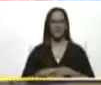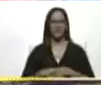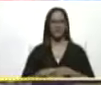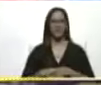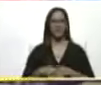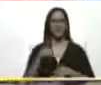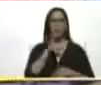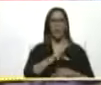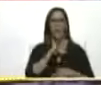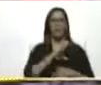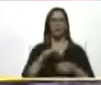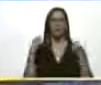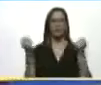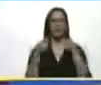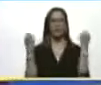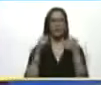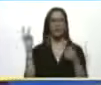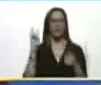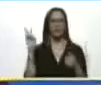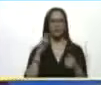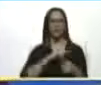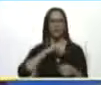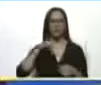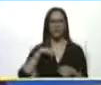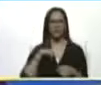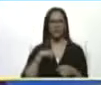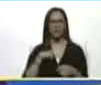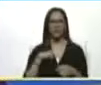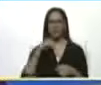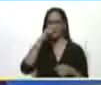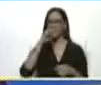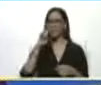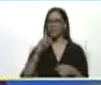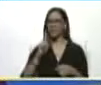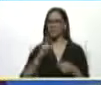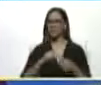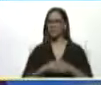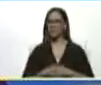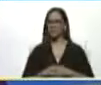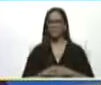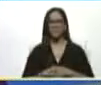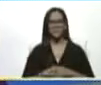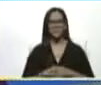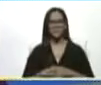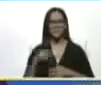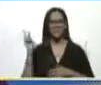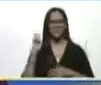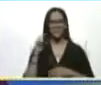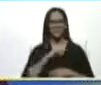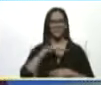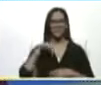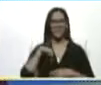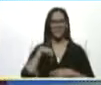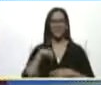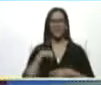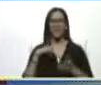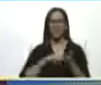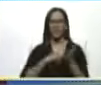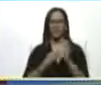Comando de campaña Venezuela Nuestra, siglo XXI. Venezuela Nuestra es el